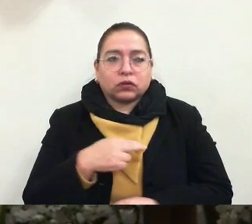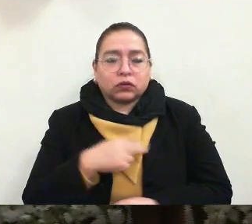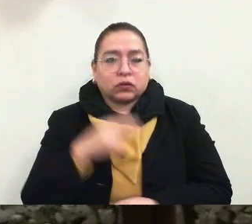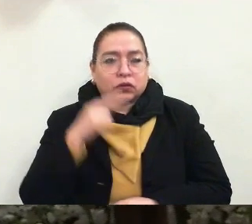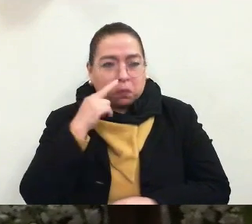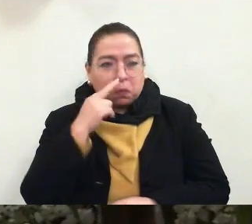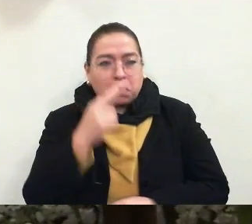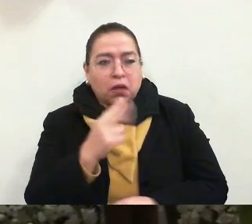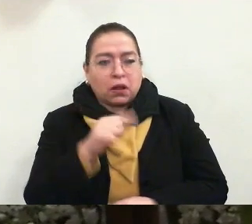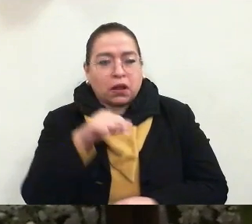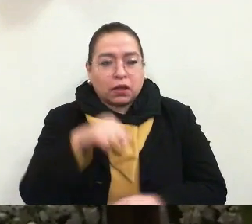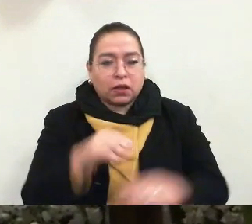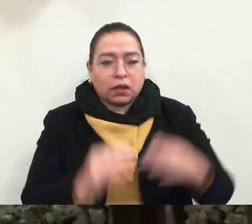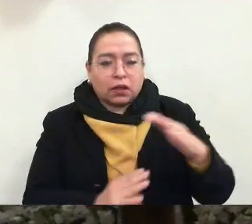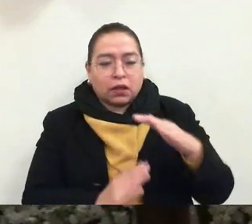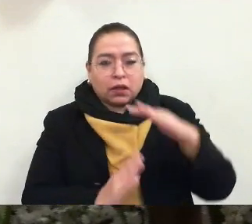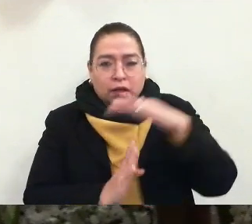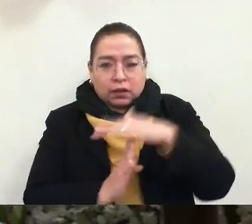ustedes.